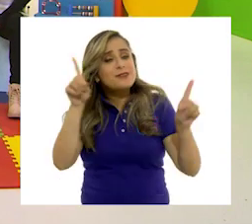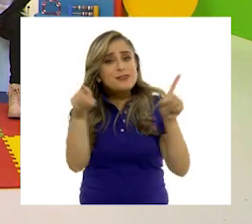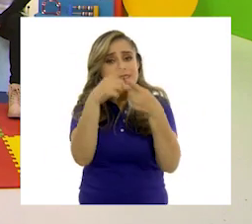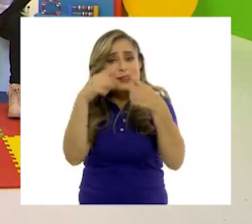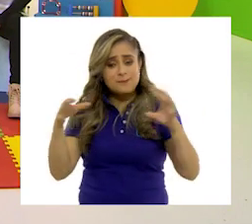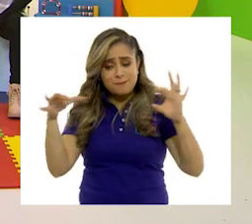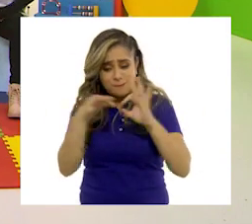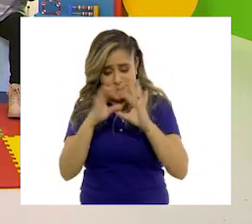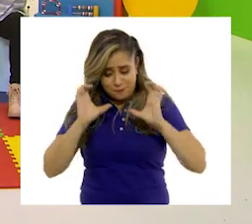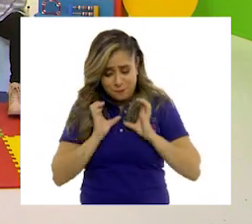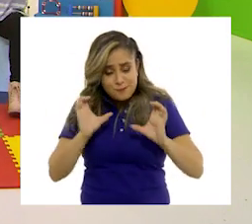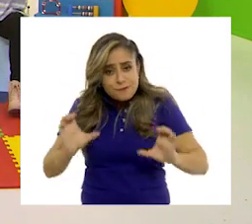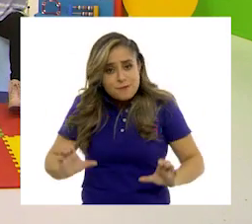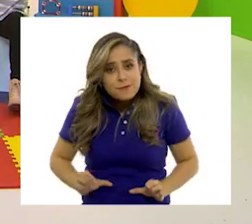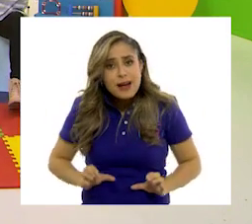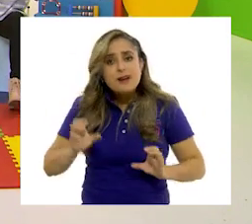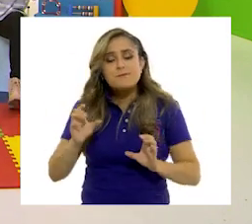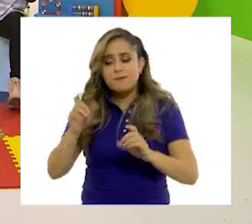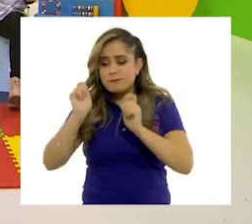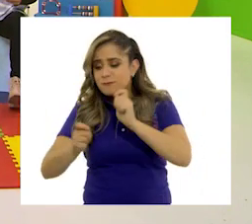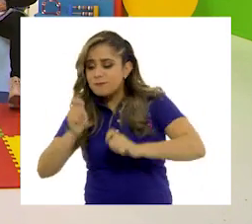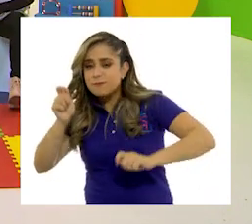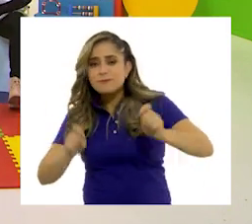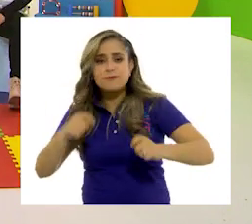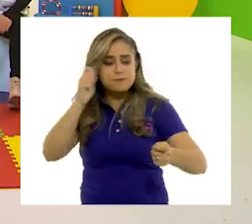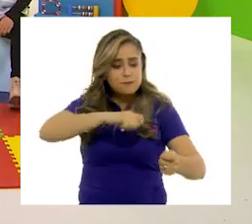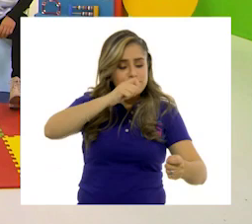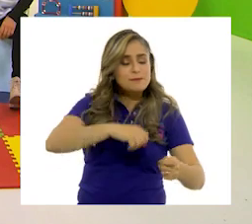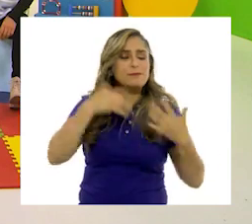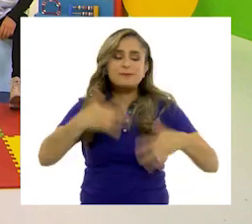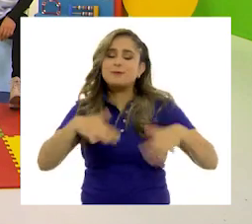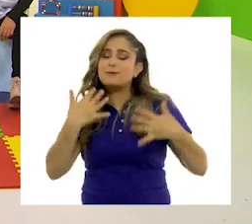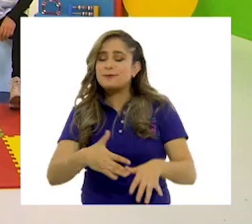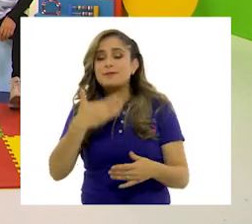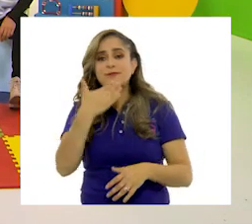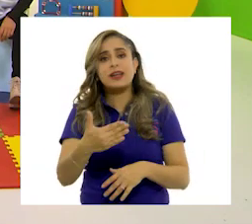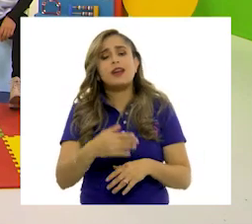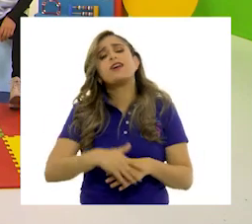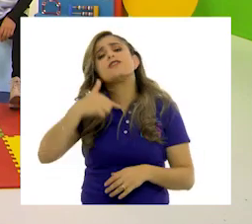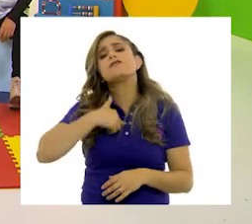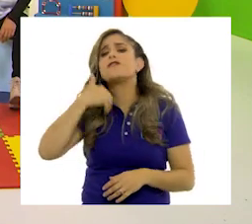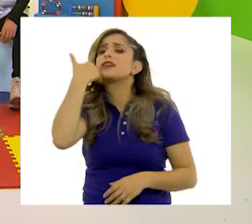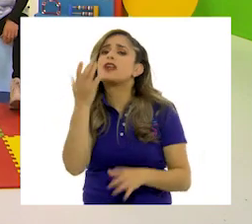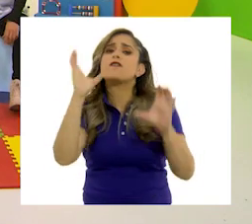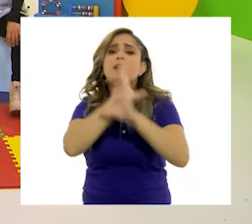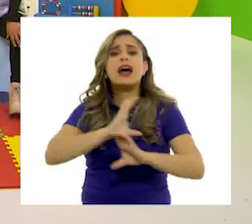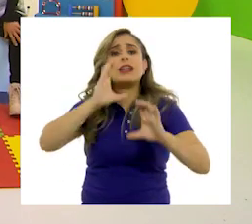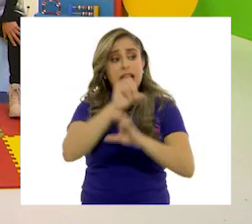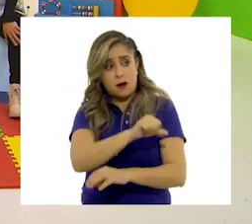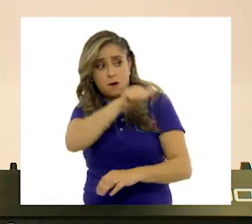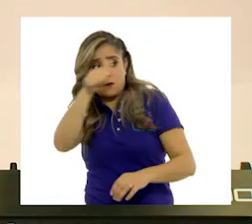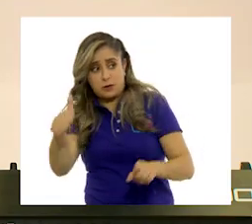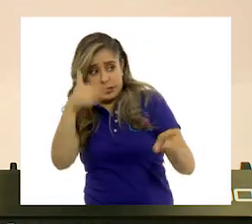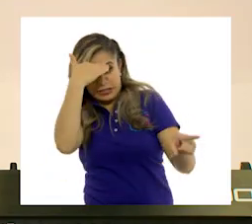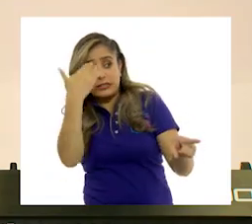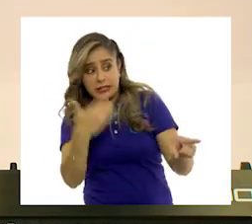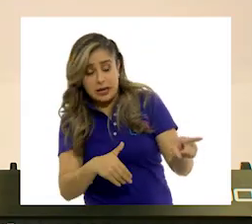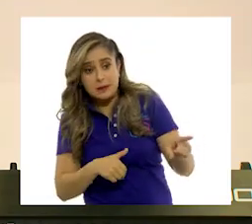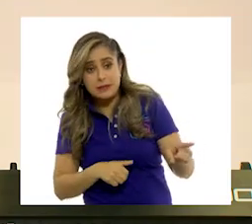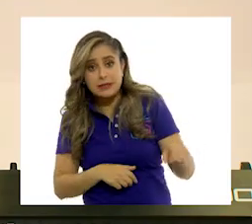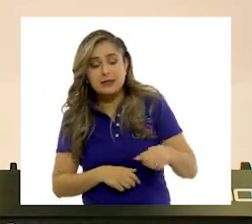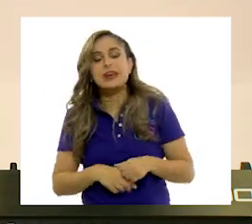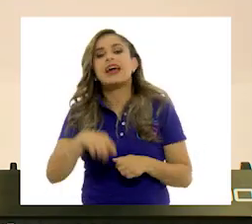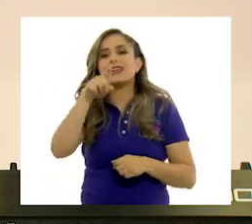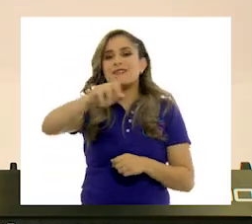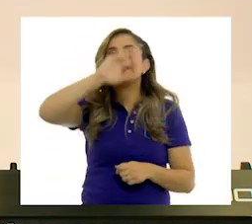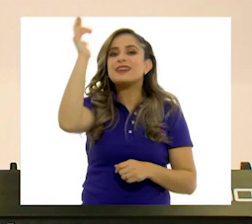con nuestro cuerpo y con un instrumento. Oye, me quedé con ganas de seguir cantando. ¿Te sabrás otra canción? Claro que sí.